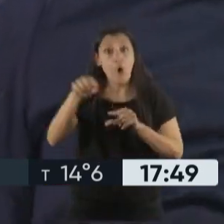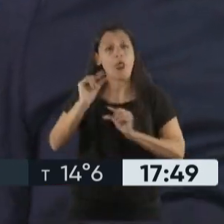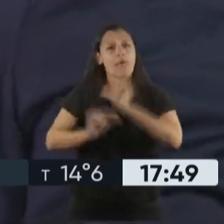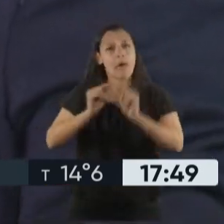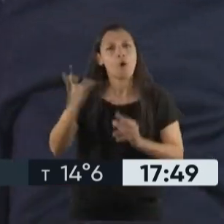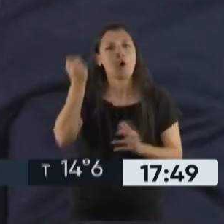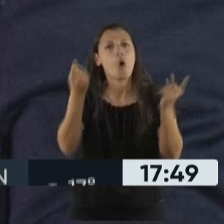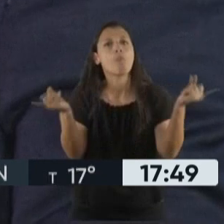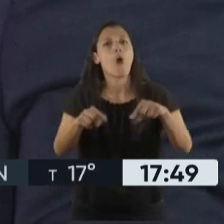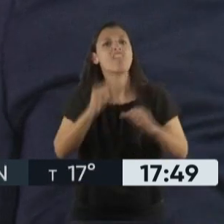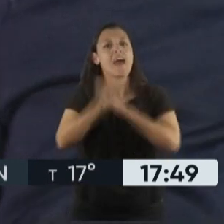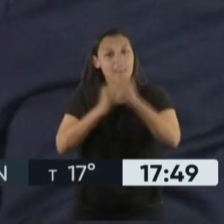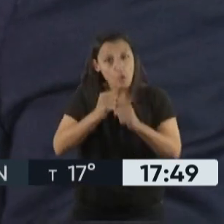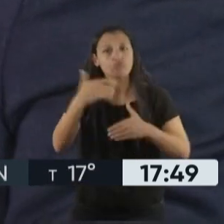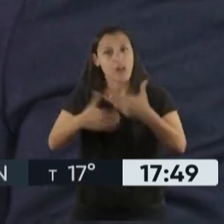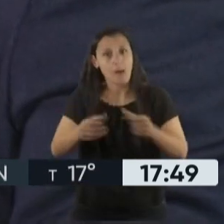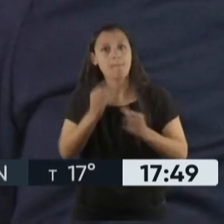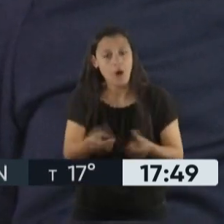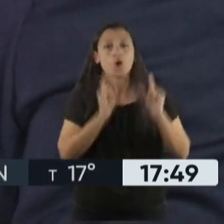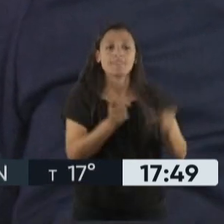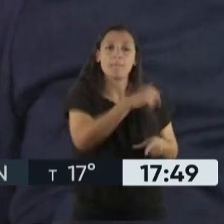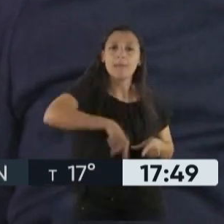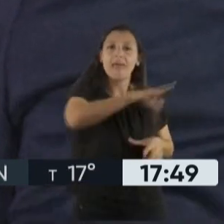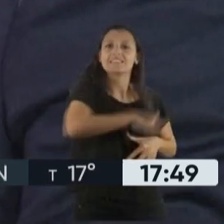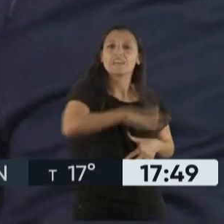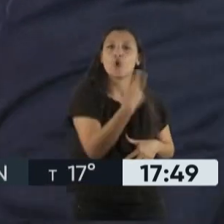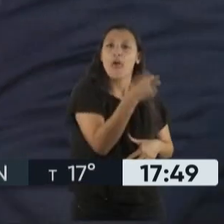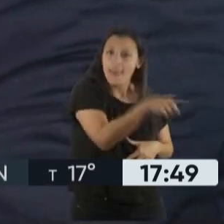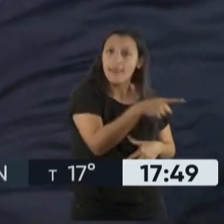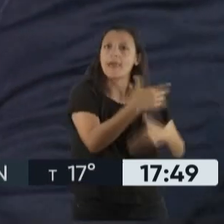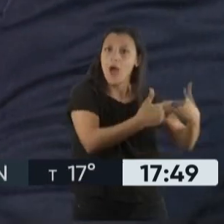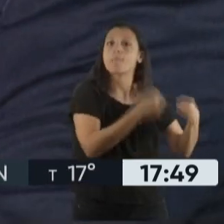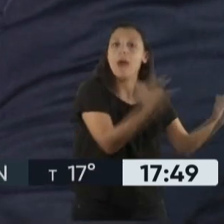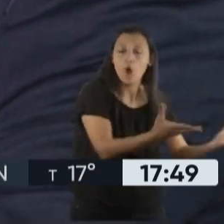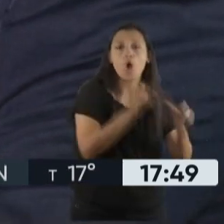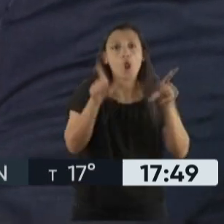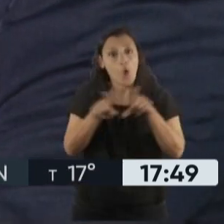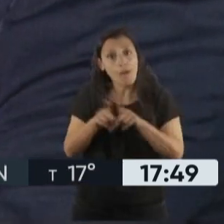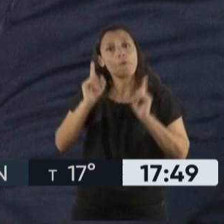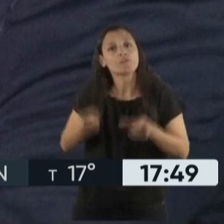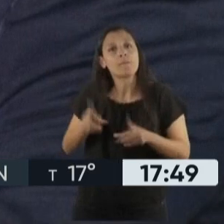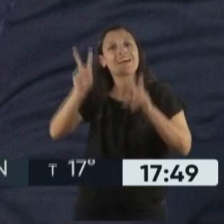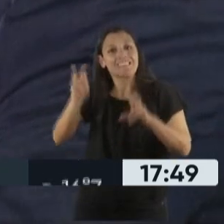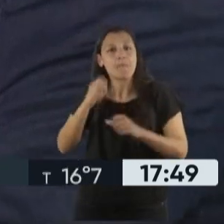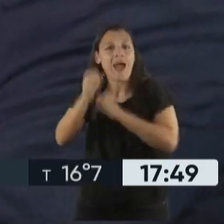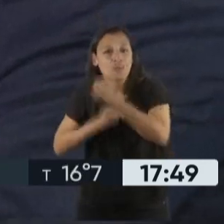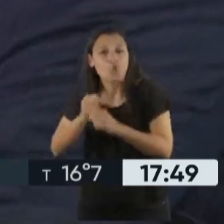de la industria, con la recuperación del sector energético y lo mismo en cuanto a la